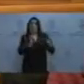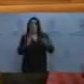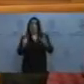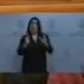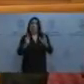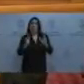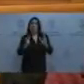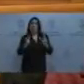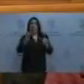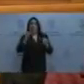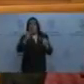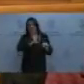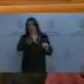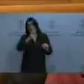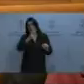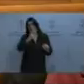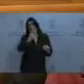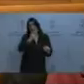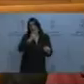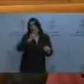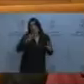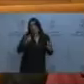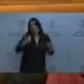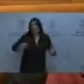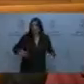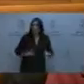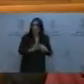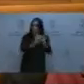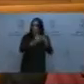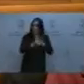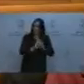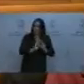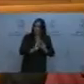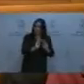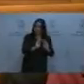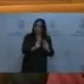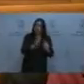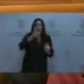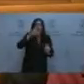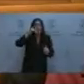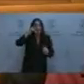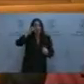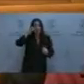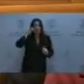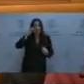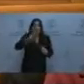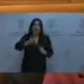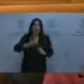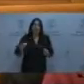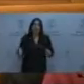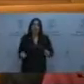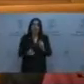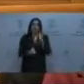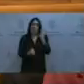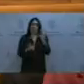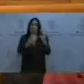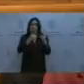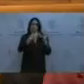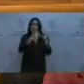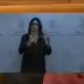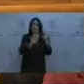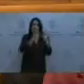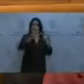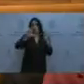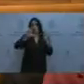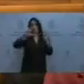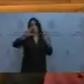señor Areces, ¿no? Y aparejadas a tal gestión. Y todo el riesgo lo es prácticamente sobre dos actuaciones, la Lloreda de Boves, usted lo ha dicho, y sobre el